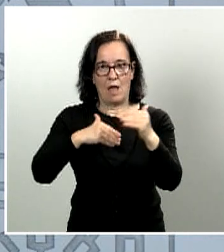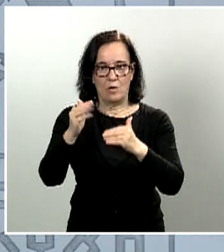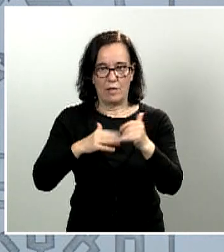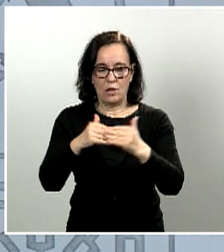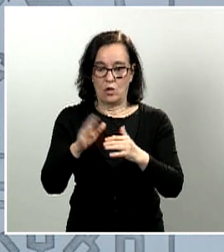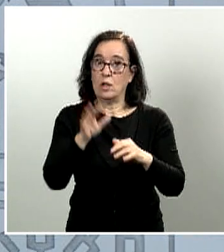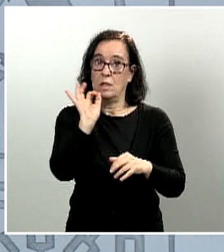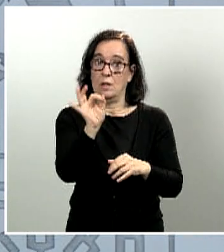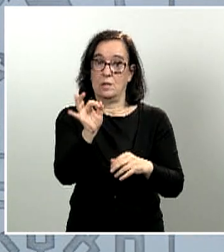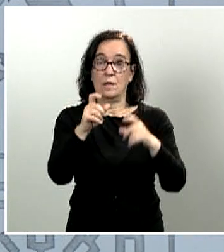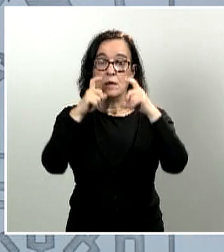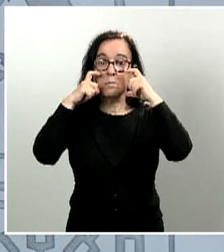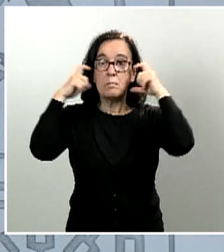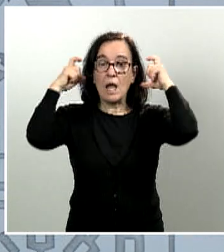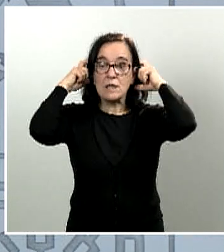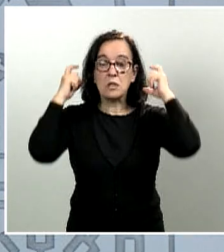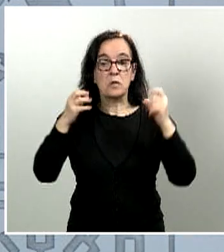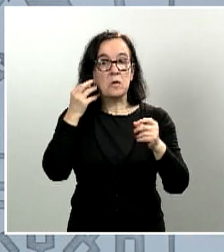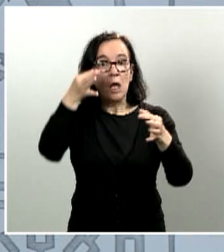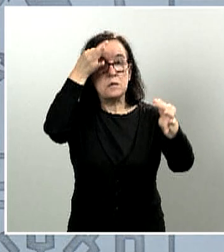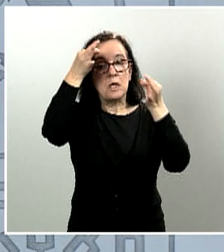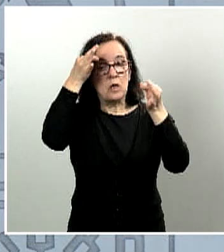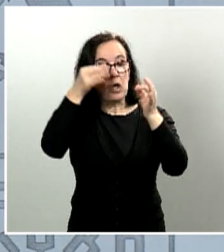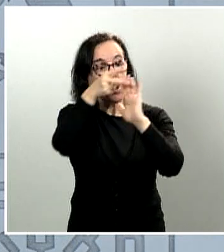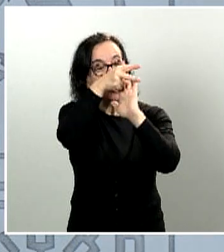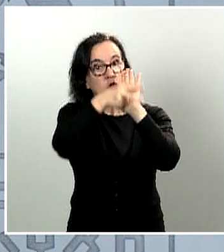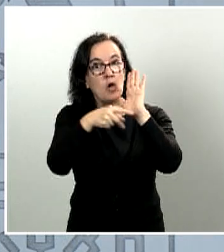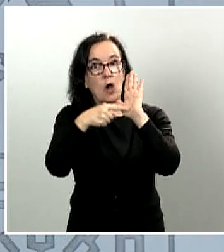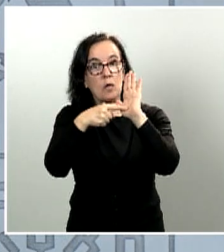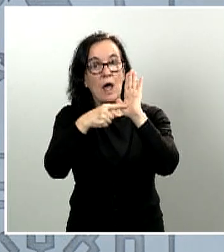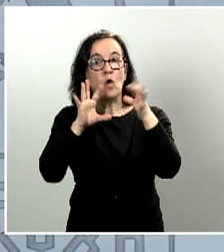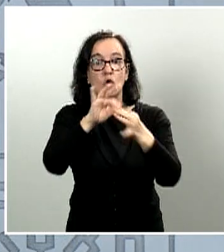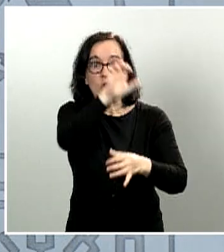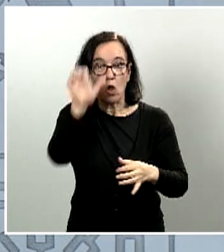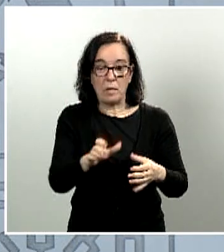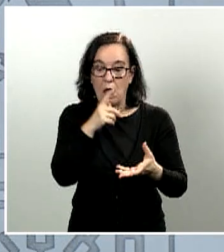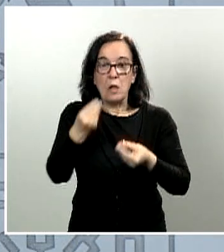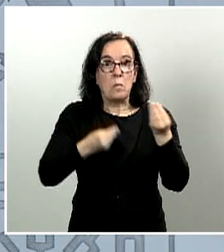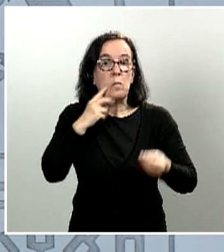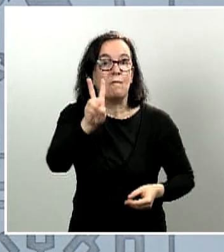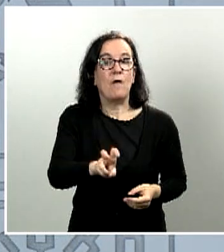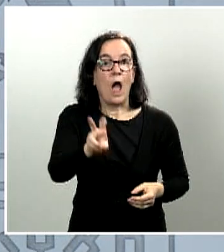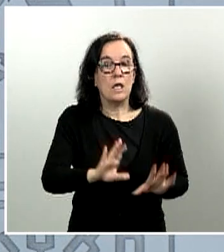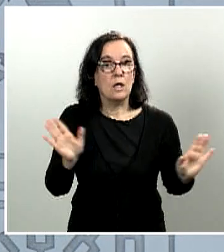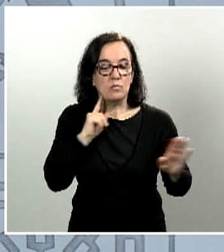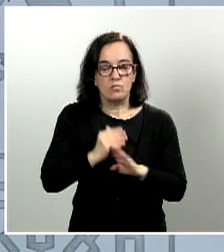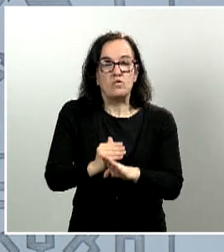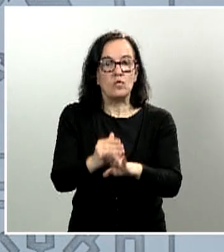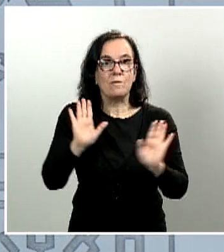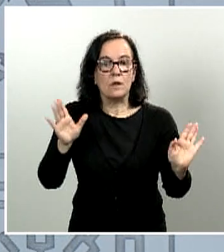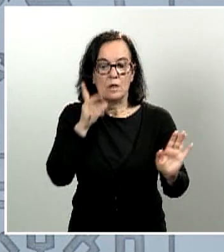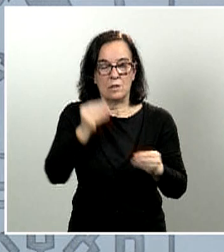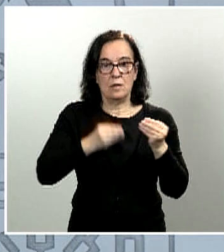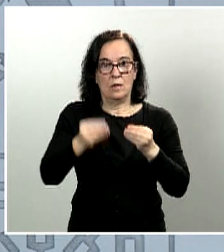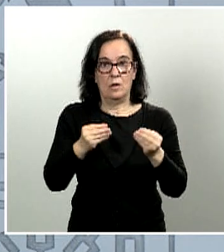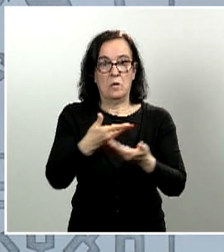estas mascarillas, siempre que cumplan los criterios de la norma UNE, son útiles o son suficientemente útiles como para que las utilice la